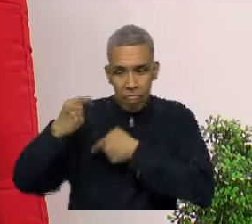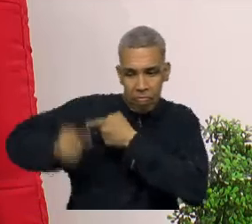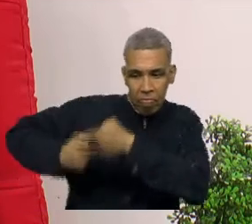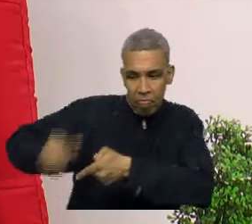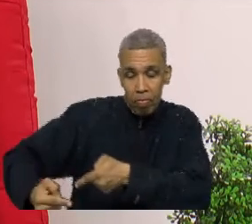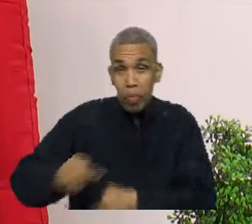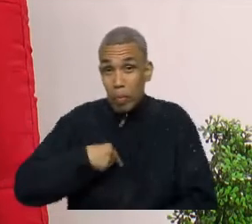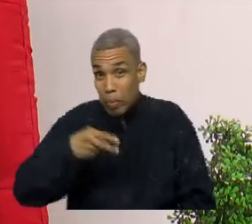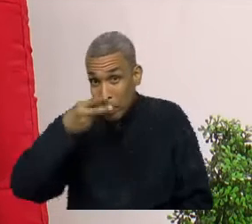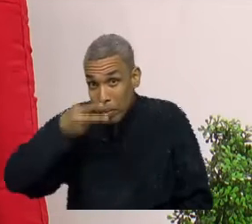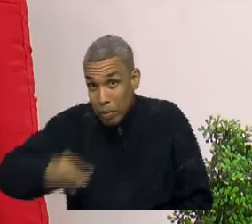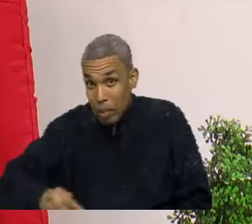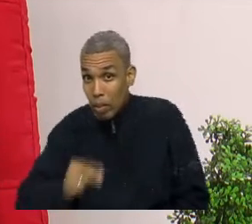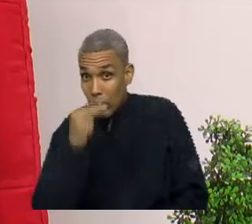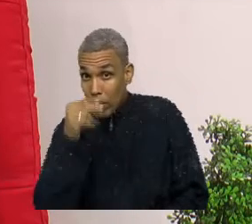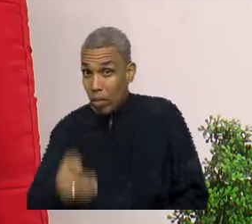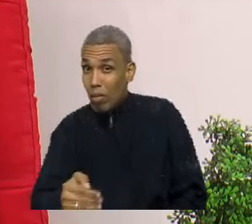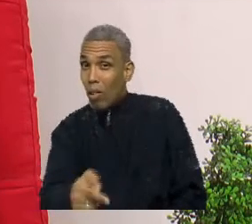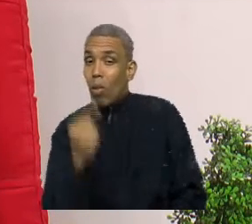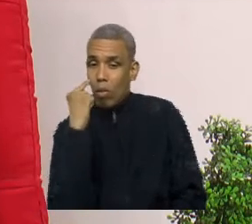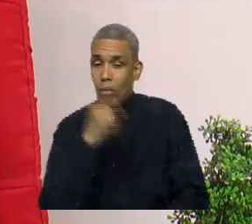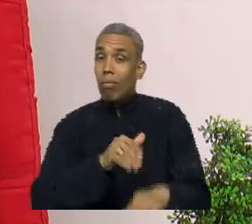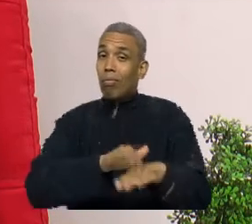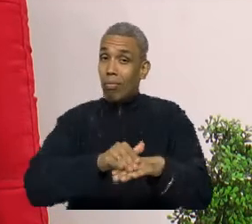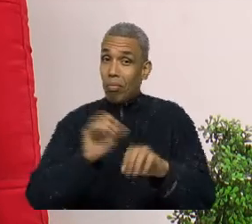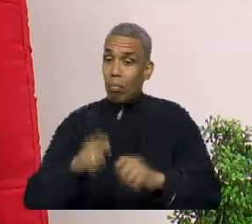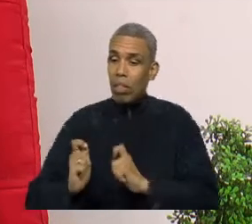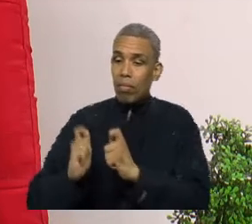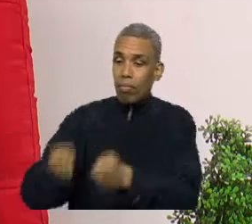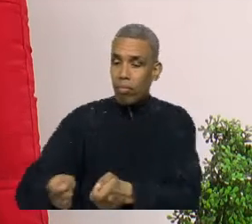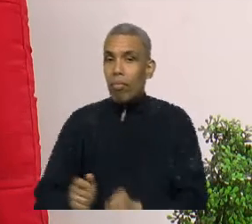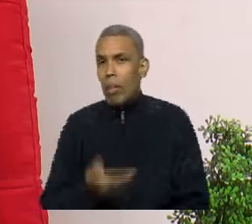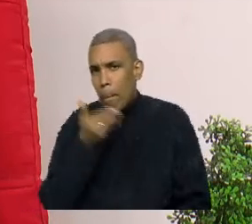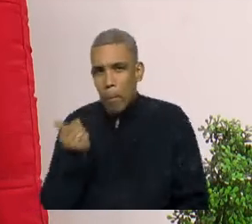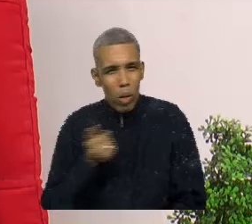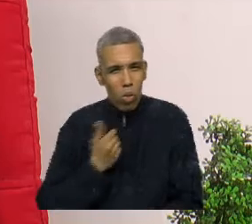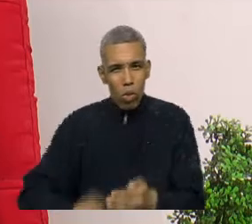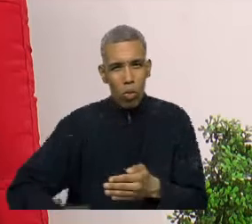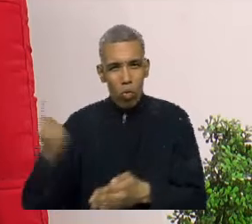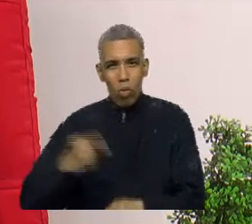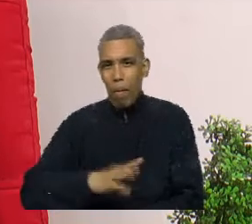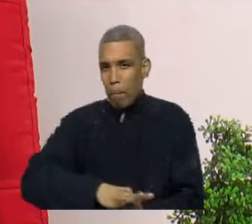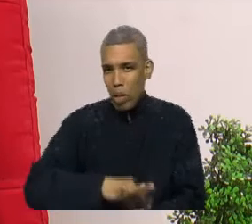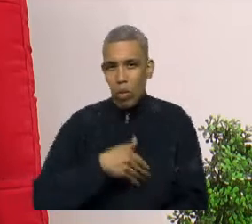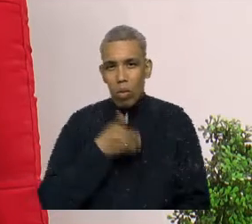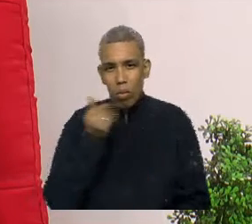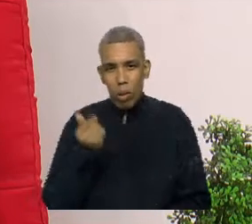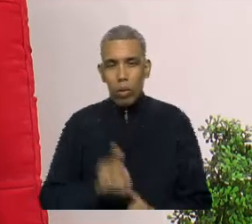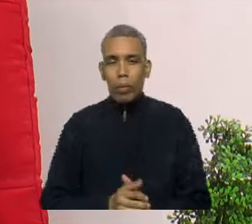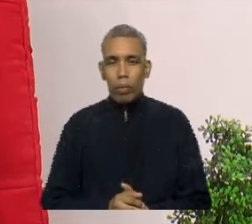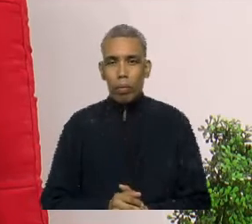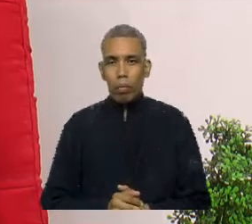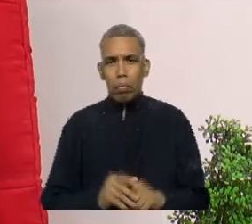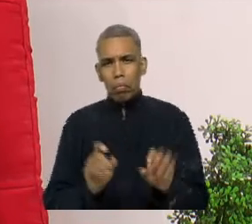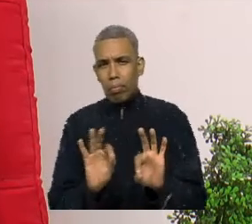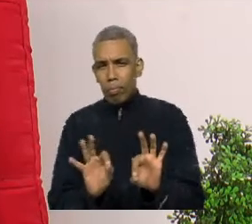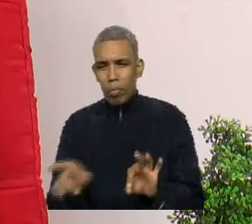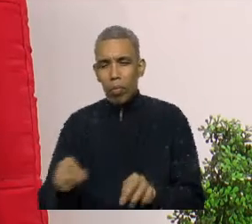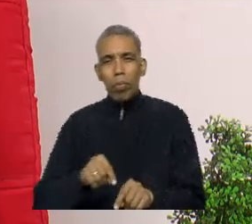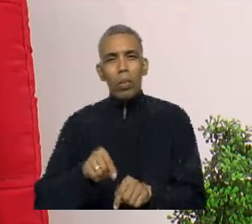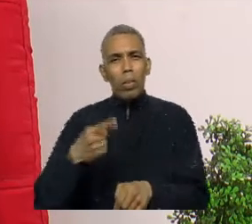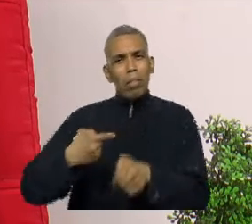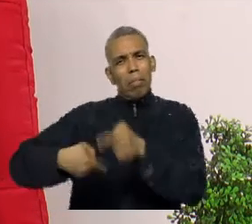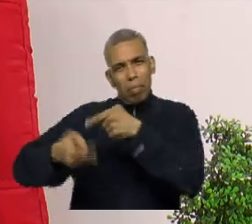bronquiolitis es el primer episodio de asma que puede tener un niño. Esto puede ser o no ser cierto porque hay niños que han tenido bronquiolitis y que después no son